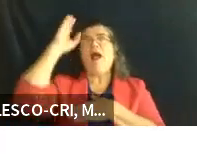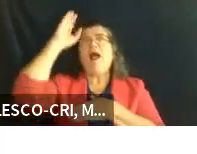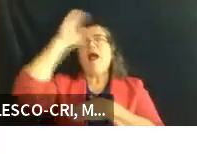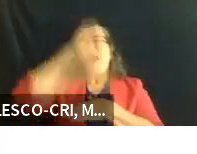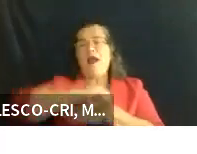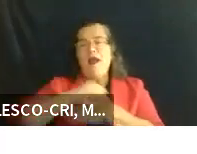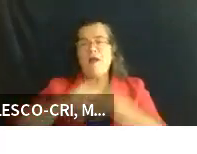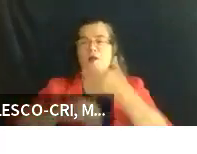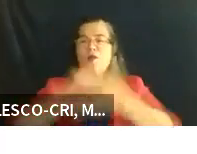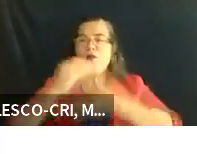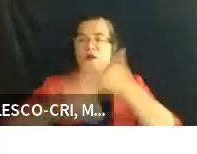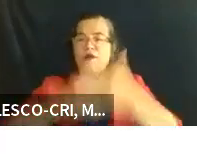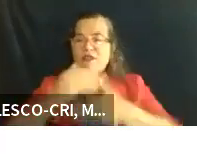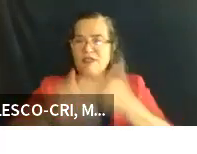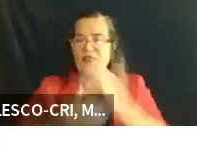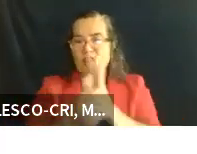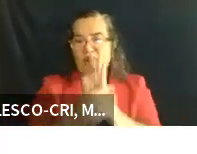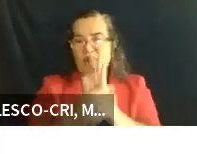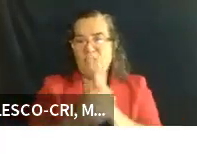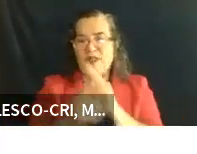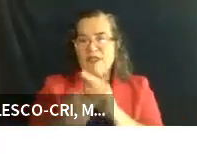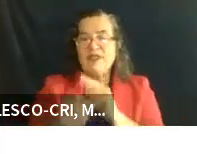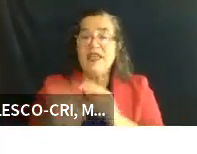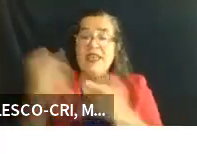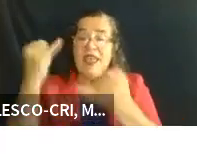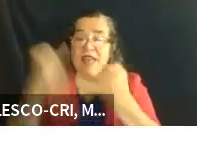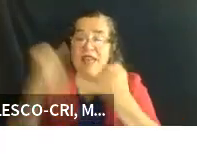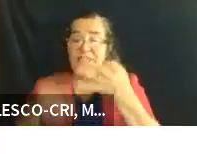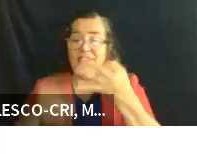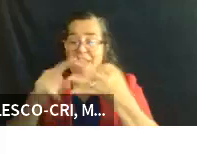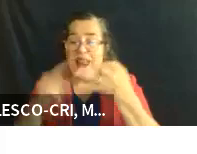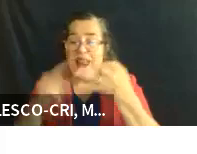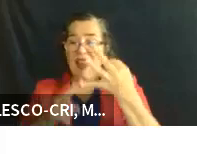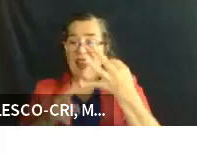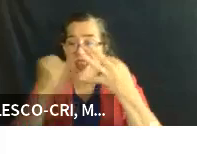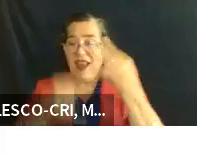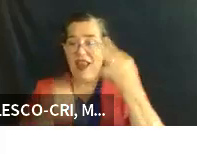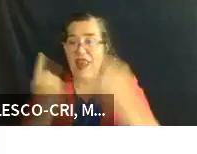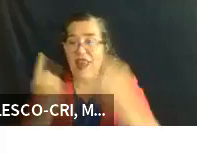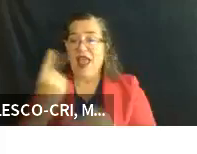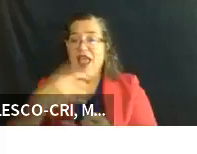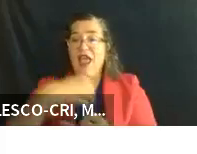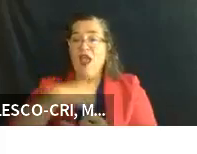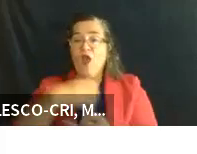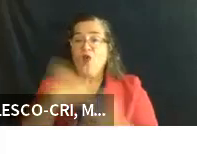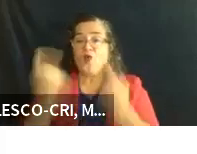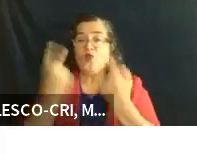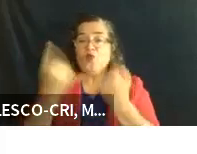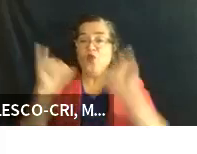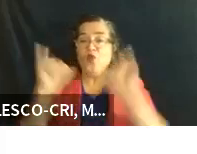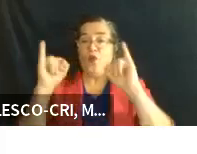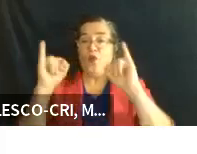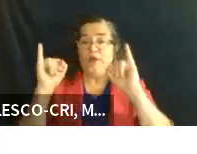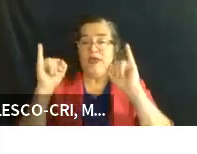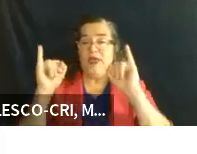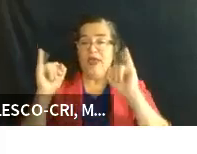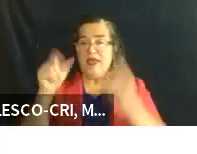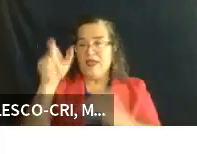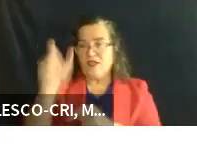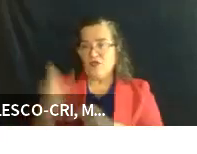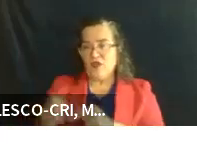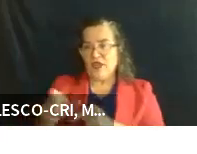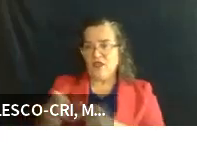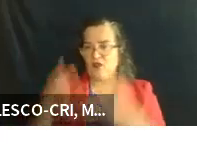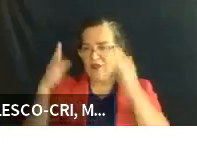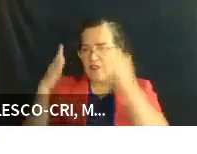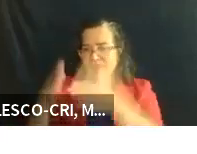Y finalmente, la autonomía del sujeto, porque este es un modelo centrado en el aprendizaje del estudiante,